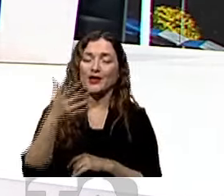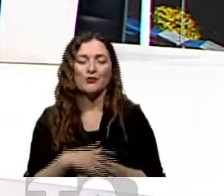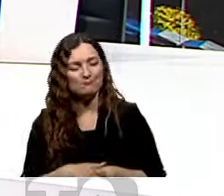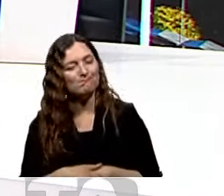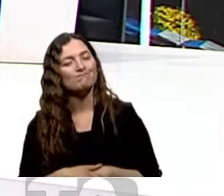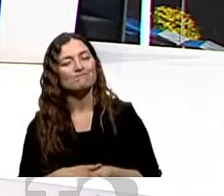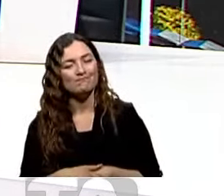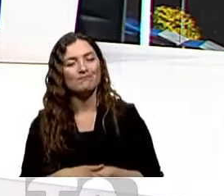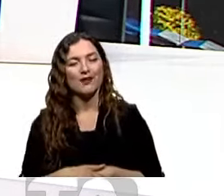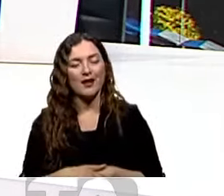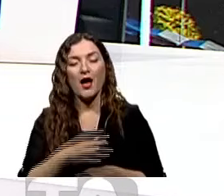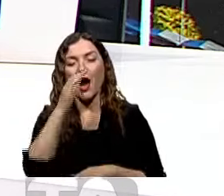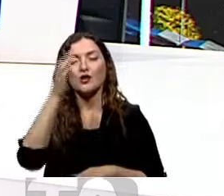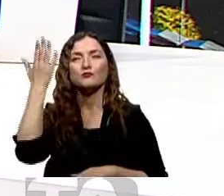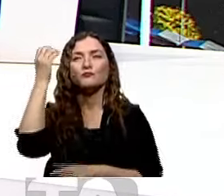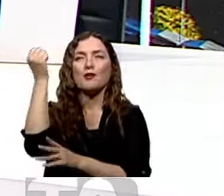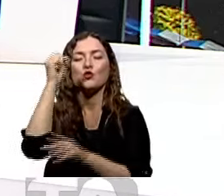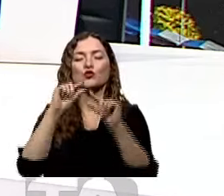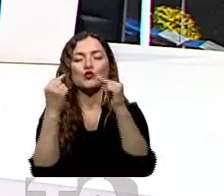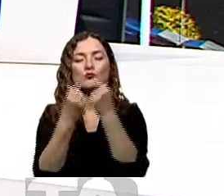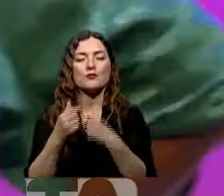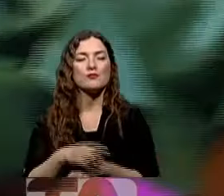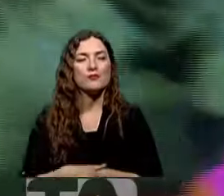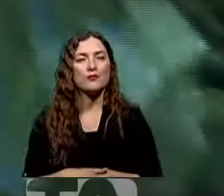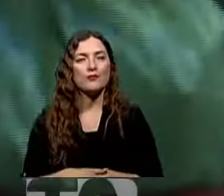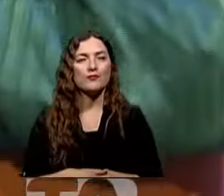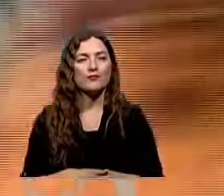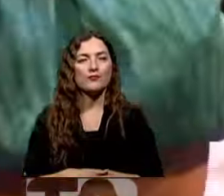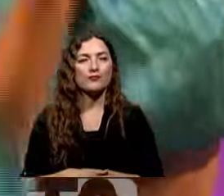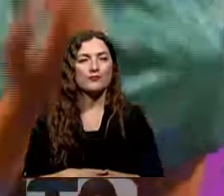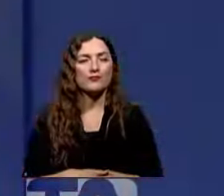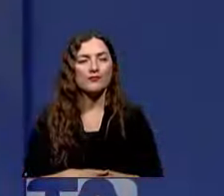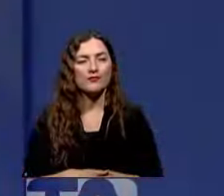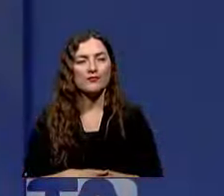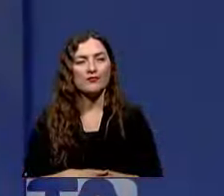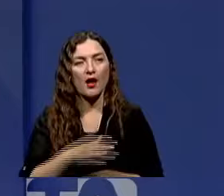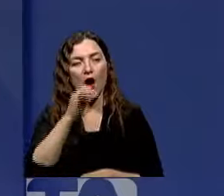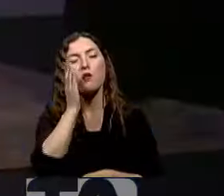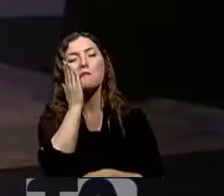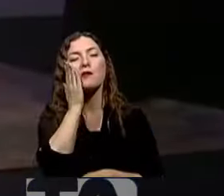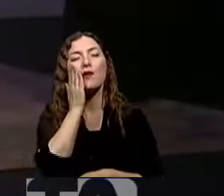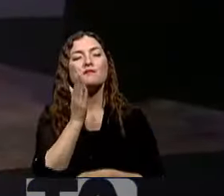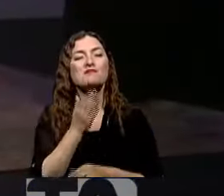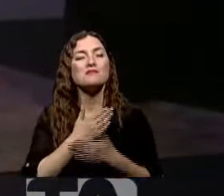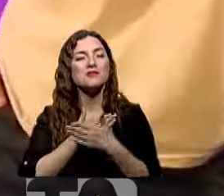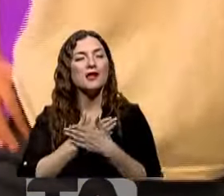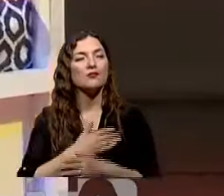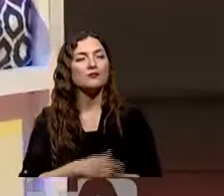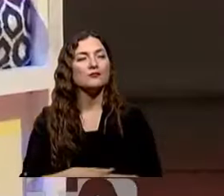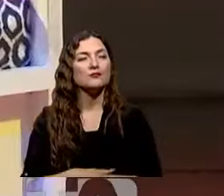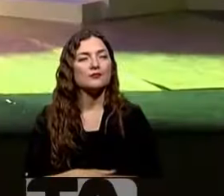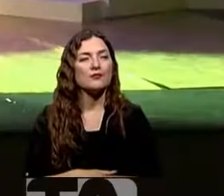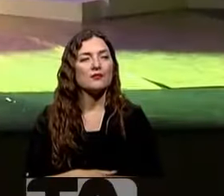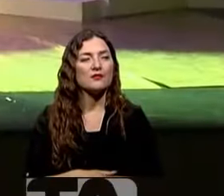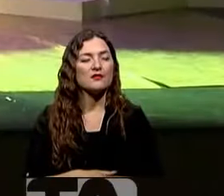además se interpretan las canciones de ABBA. Vamos a ver. Mamá mía, una y otra vez, lo